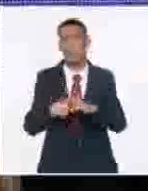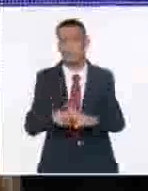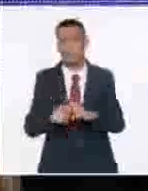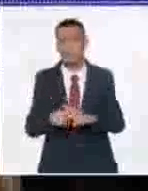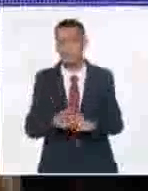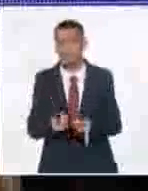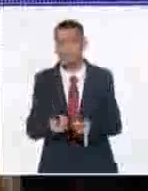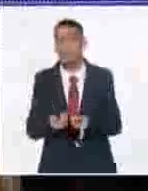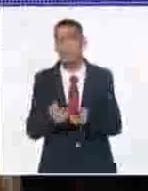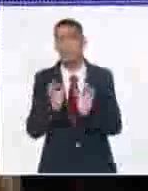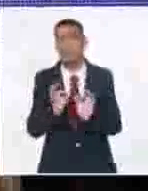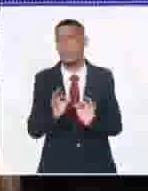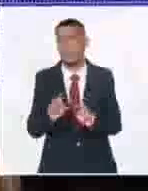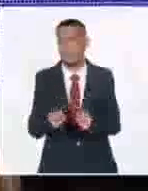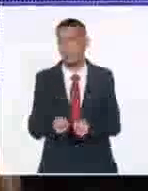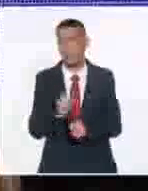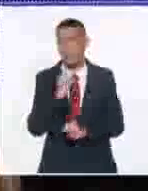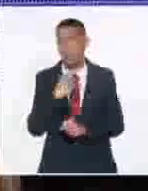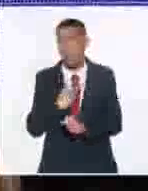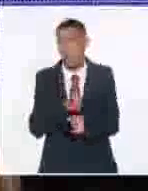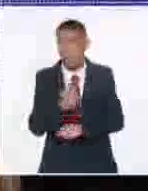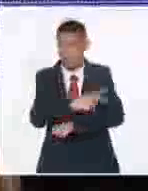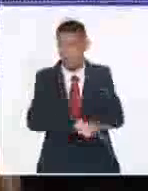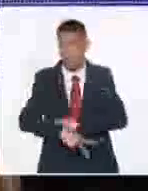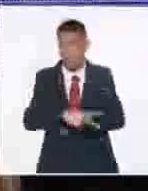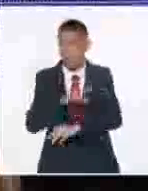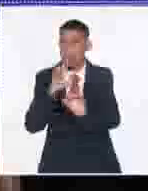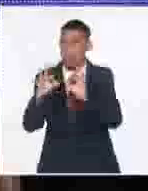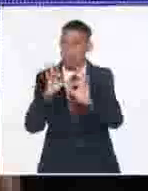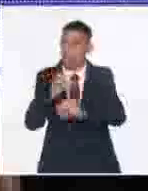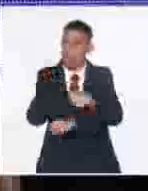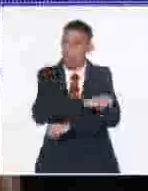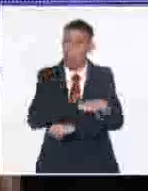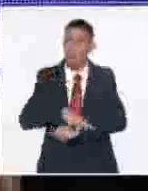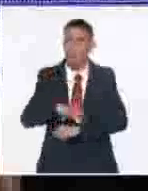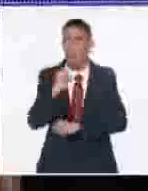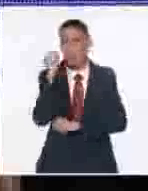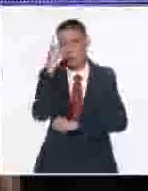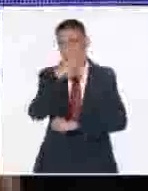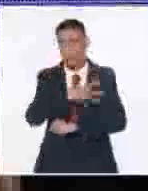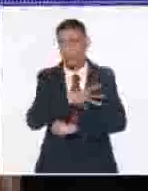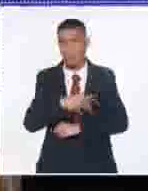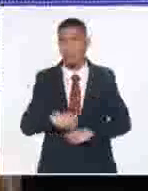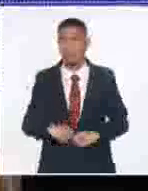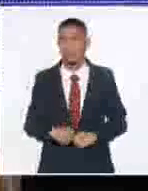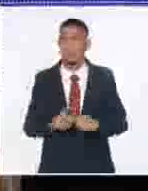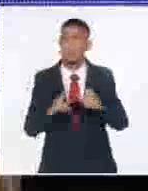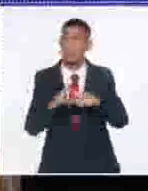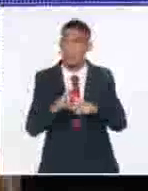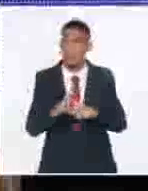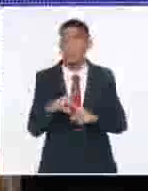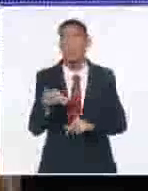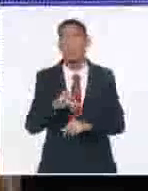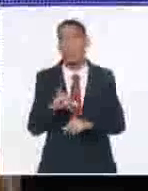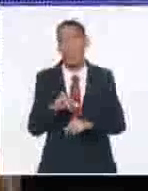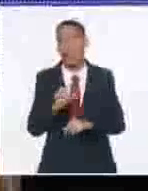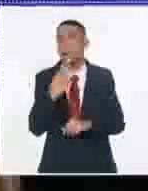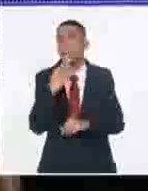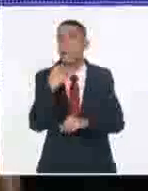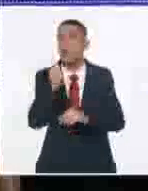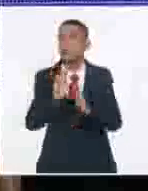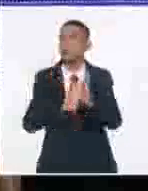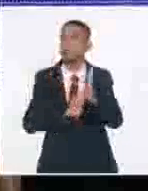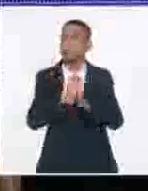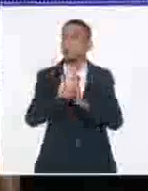a sus obligaciones para proteger al pueblo palestino y para hacer avanzar hacia